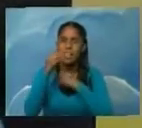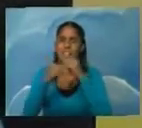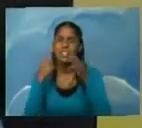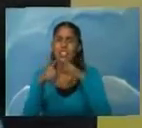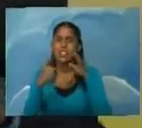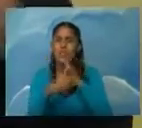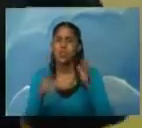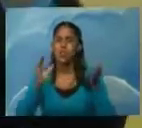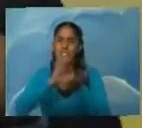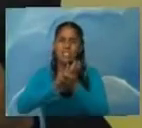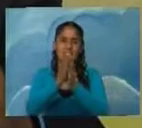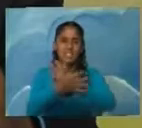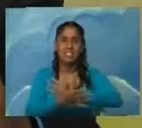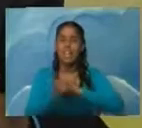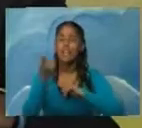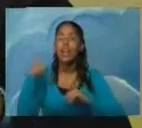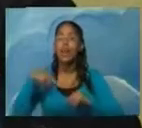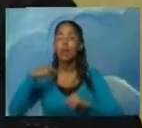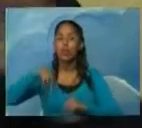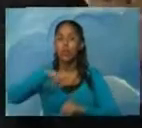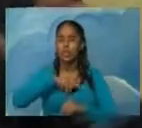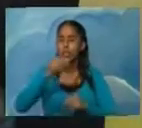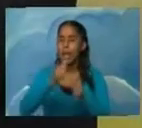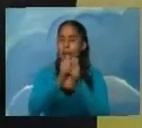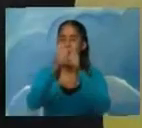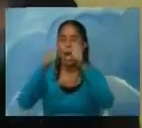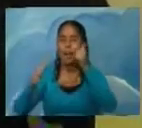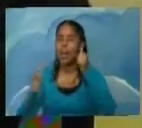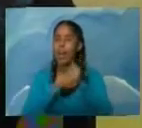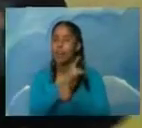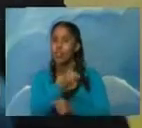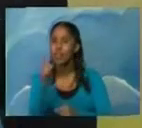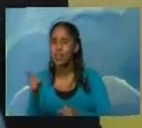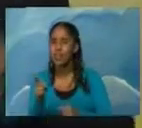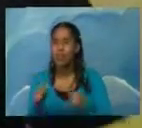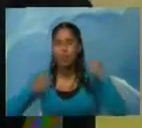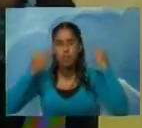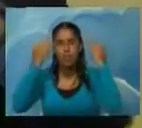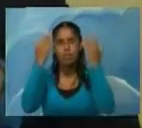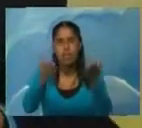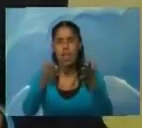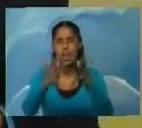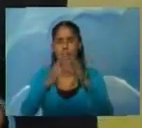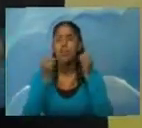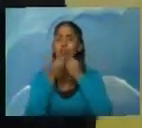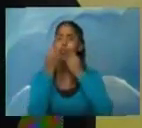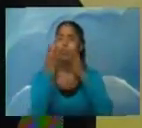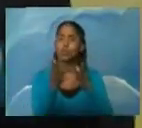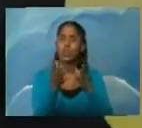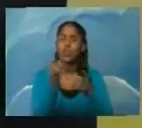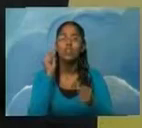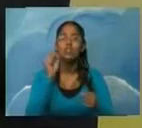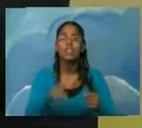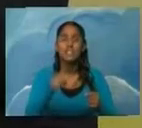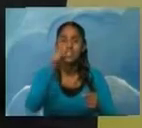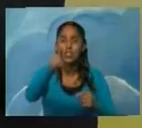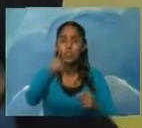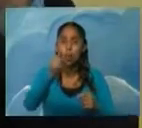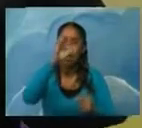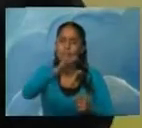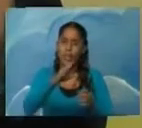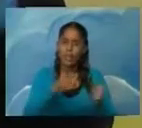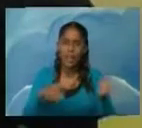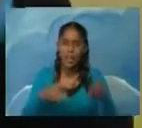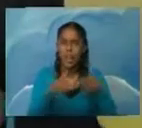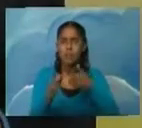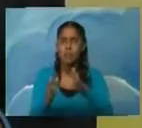cosas desastrosas. Tenemos nosotros que alejarnos de ellos y darle la palabra, darle el consejo oportuno. Si usted anda en esos caminos,